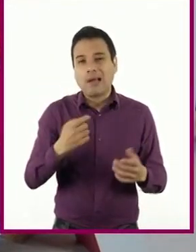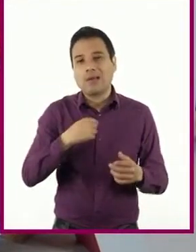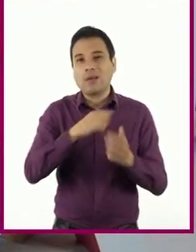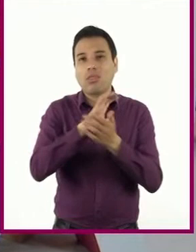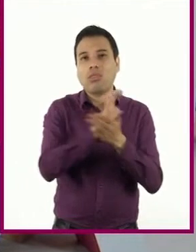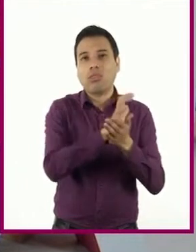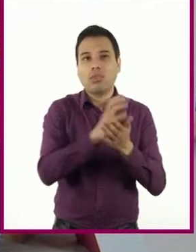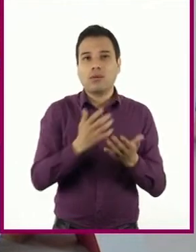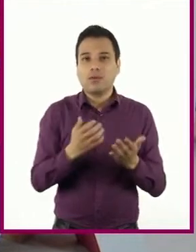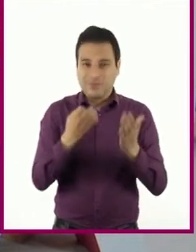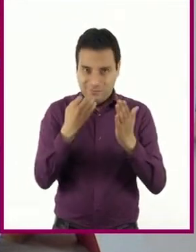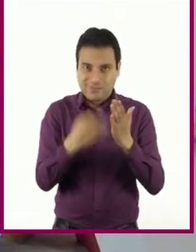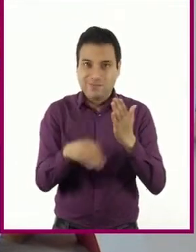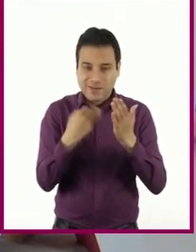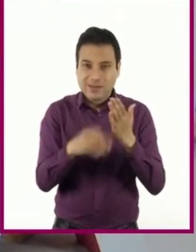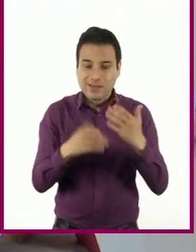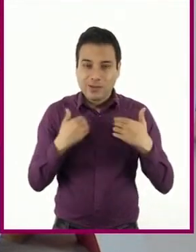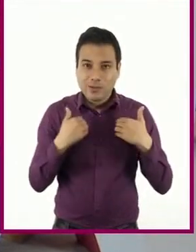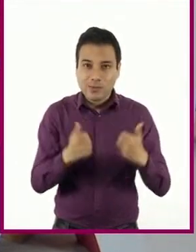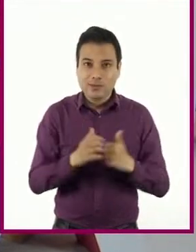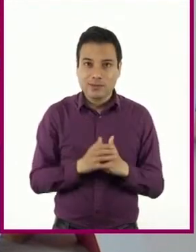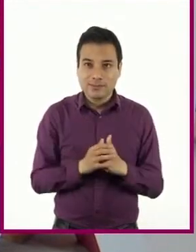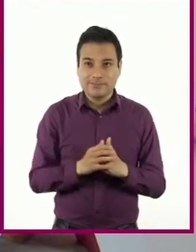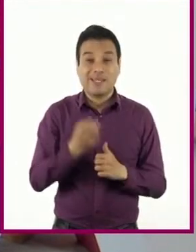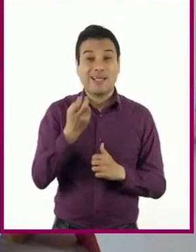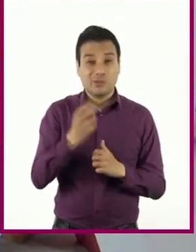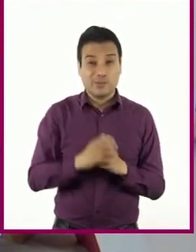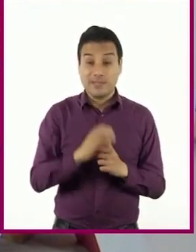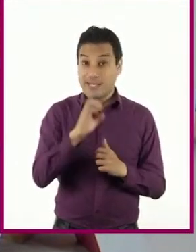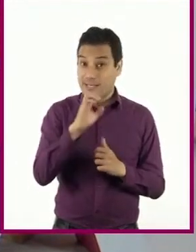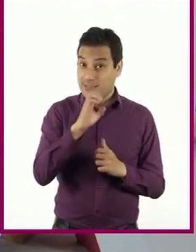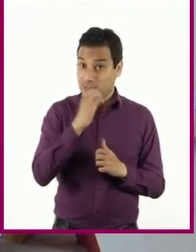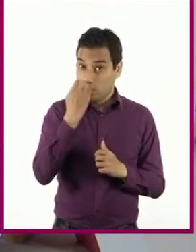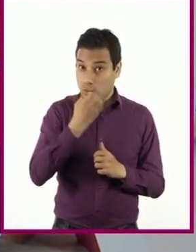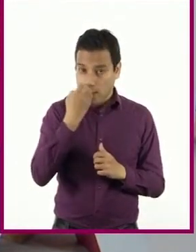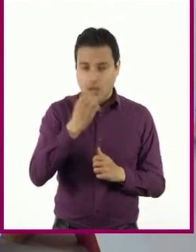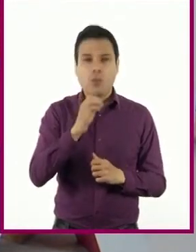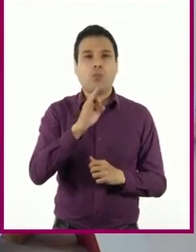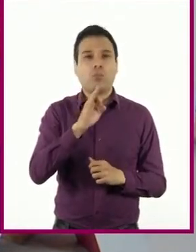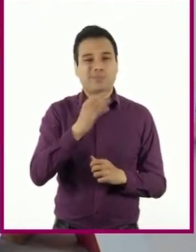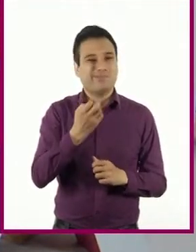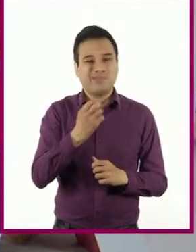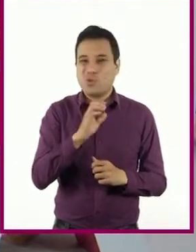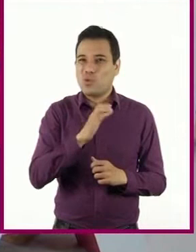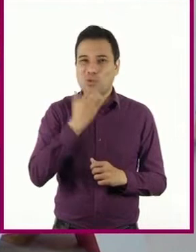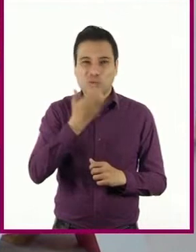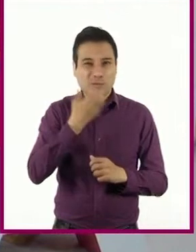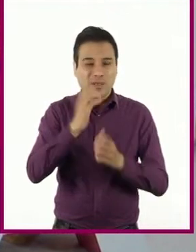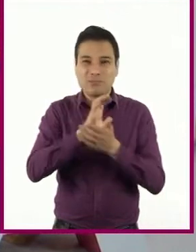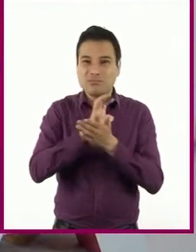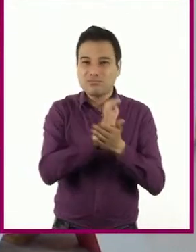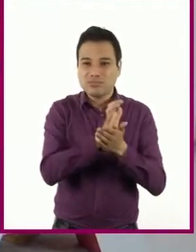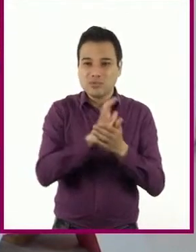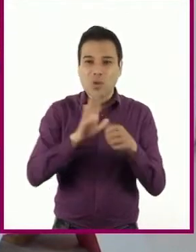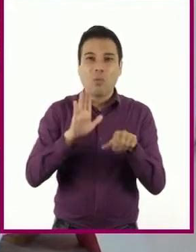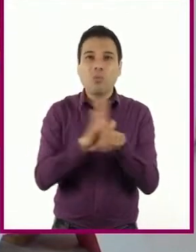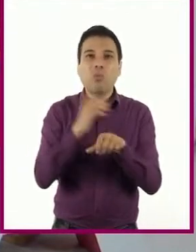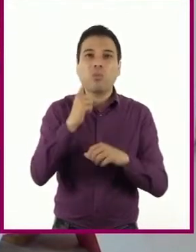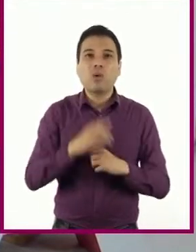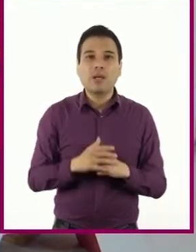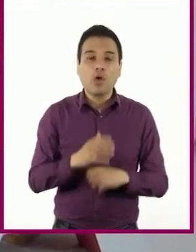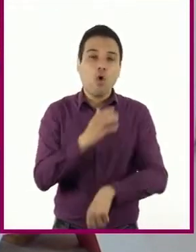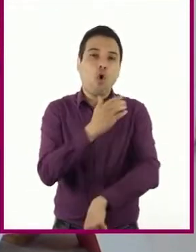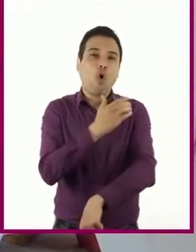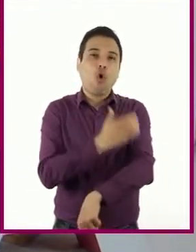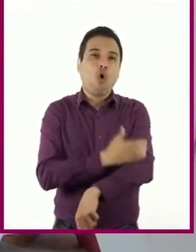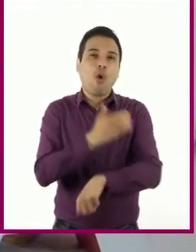comprendemos. Es correcto. Por lo general, la escuela es el primer lugar donde se practica la discriminación, debido a que muchas veces llegan compañeros